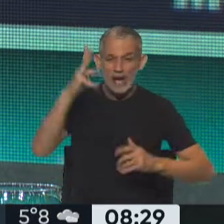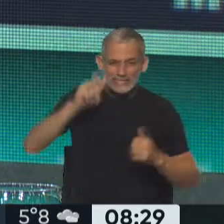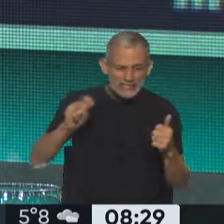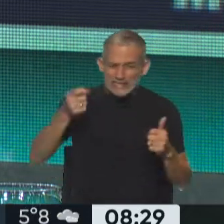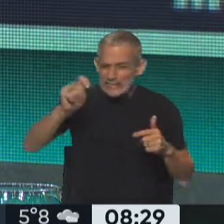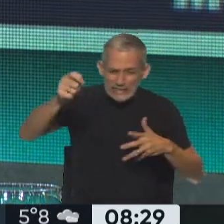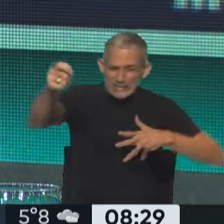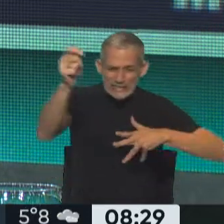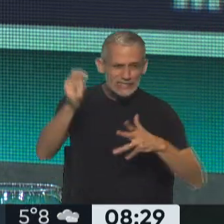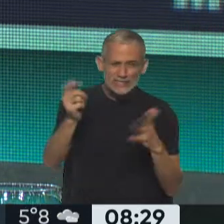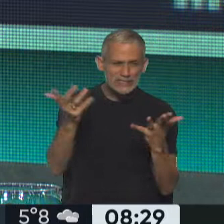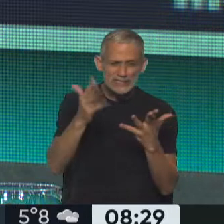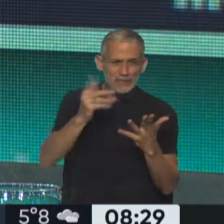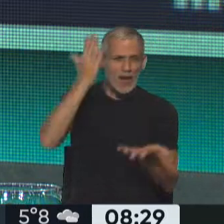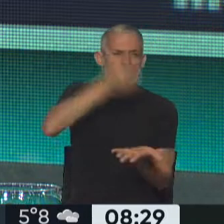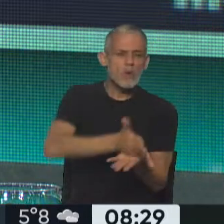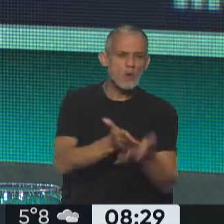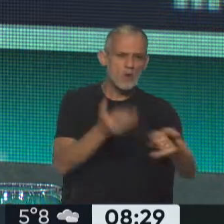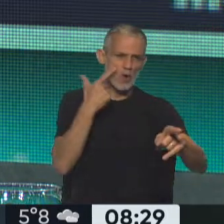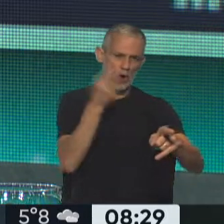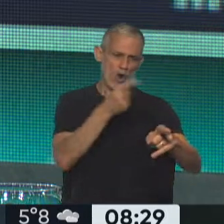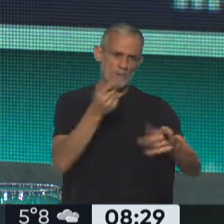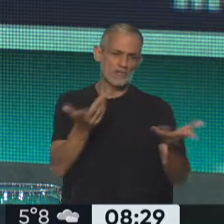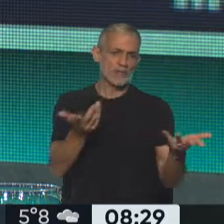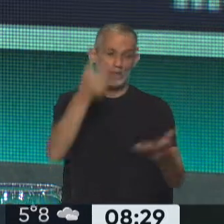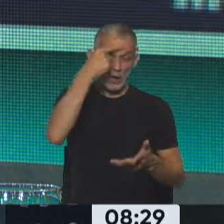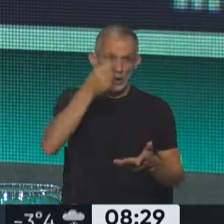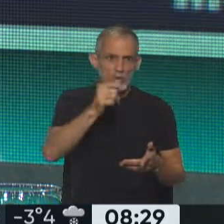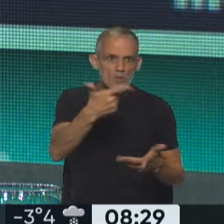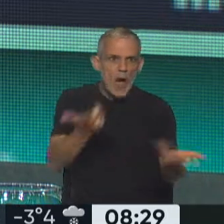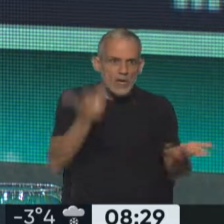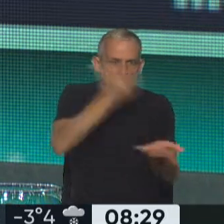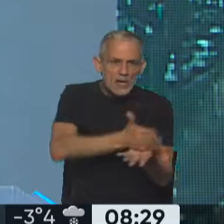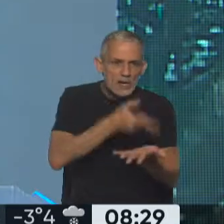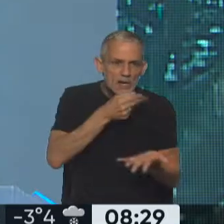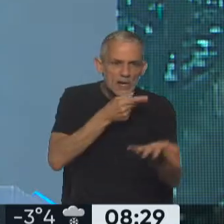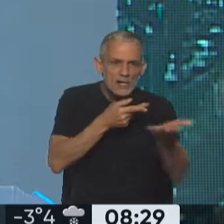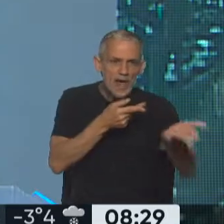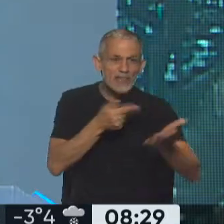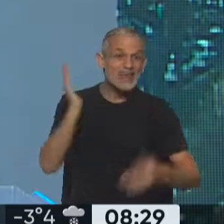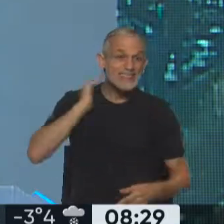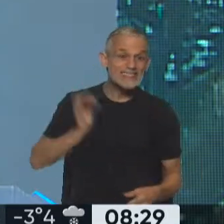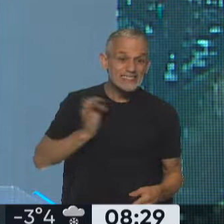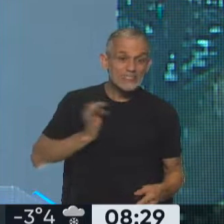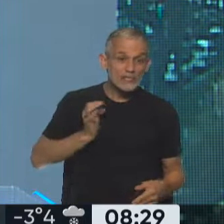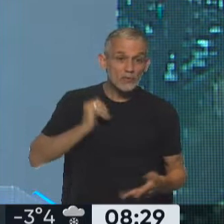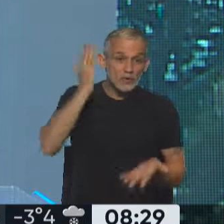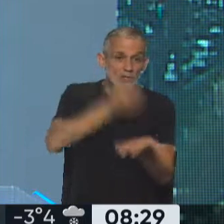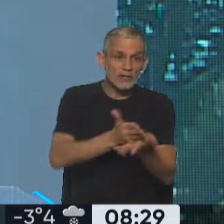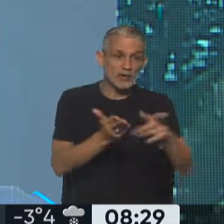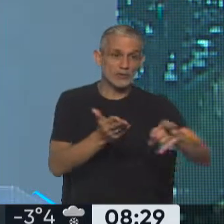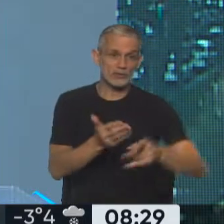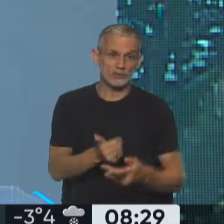avanzar y llegar a una condena pero los pibes claro la condena